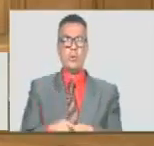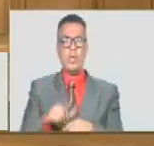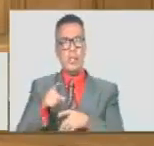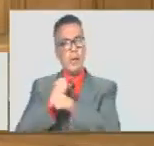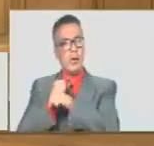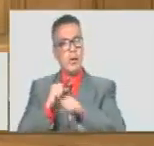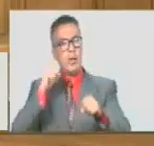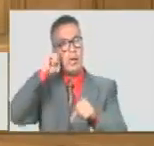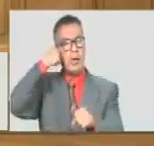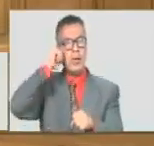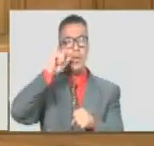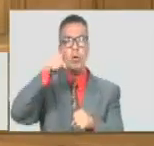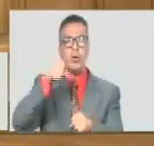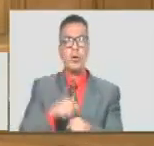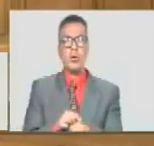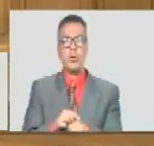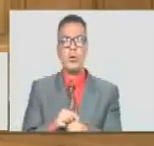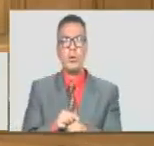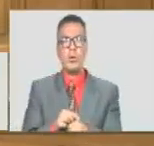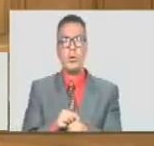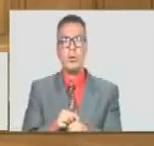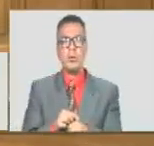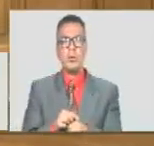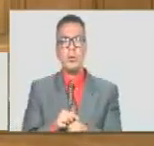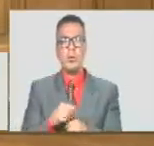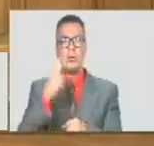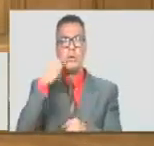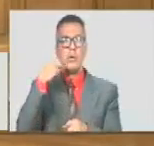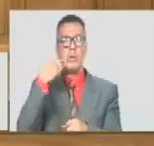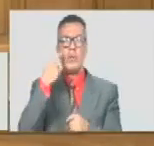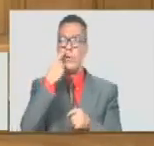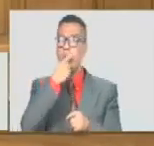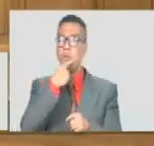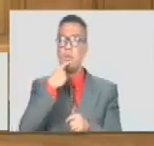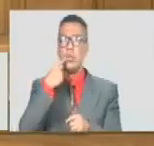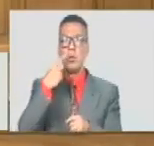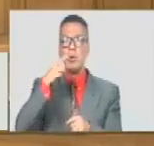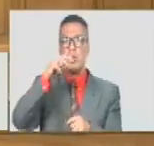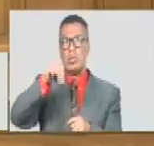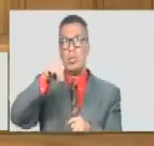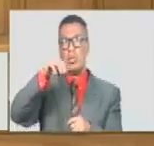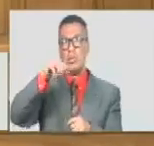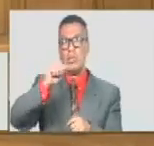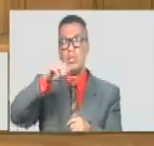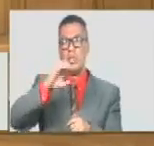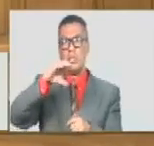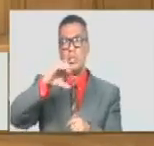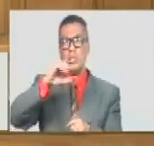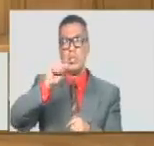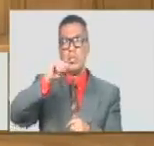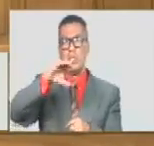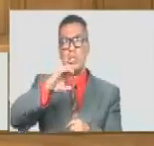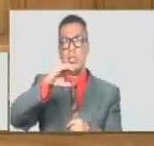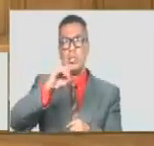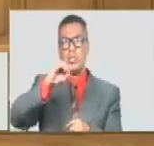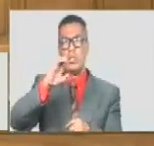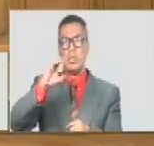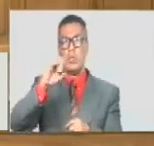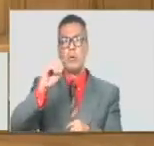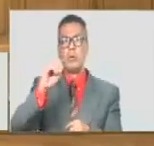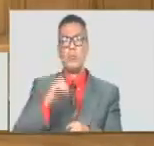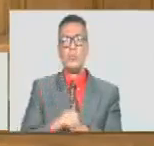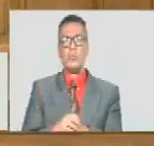O recordemos cómo llamaban a nuestro gigante Chávez: negro, bembón, macaco. Chávez respondía: sí, sí, sí, soy negro. Claro,